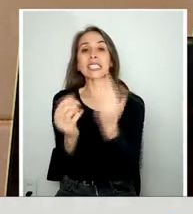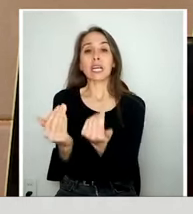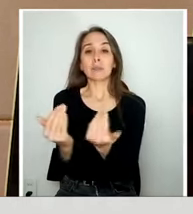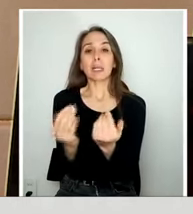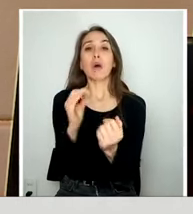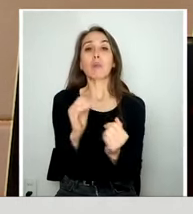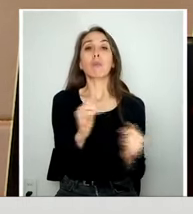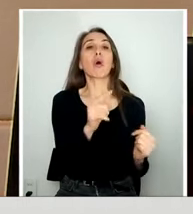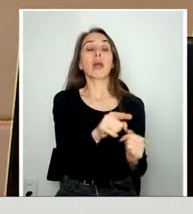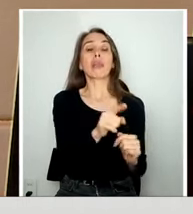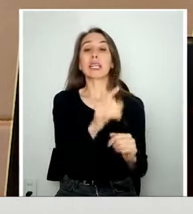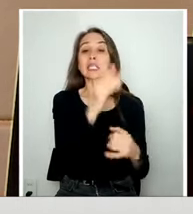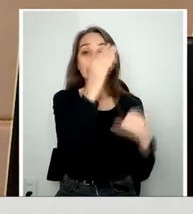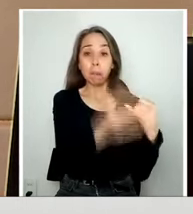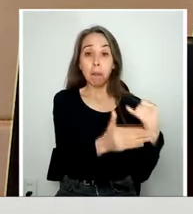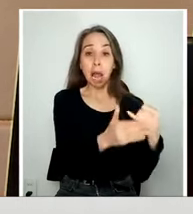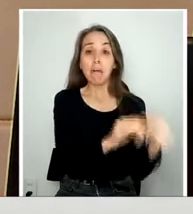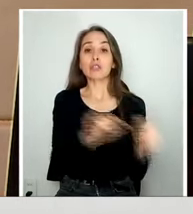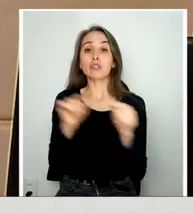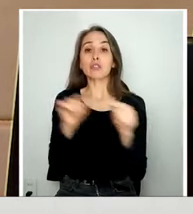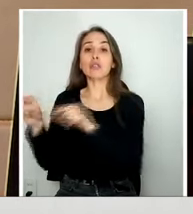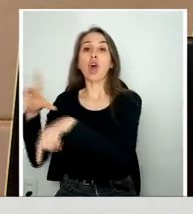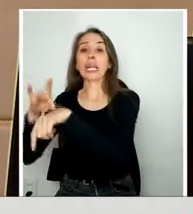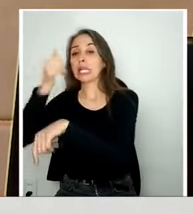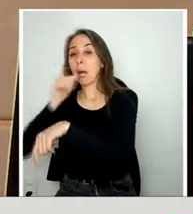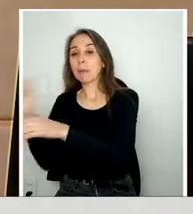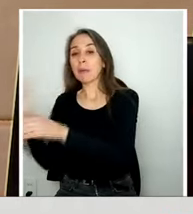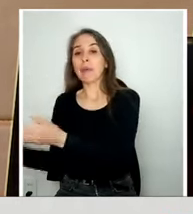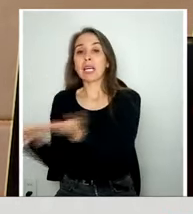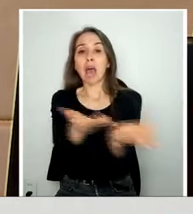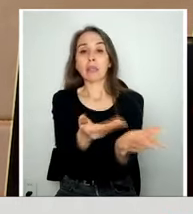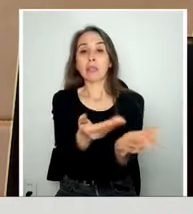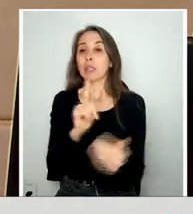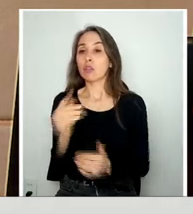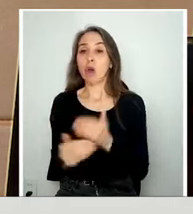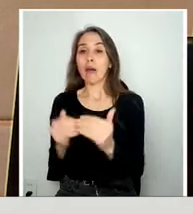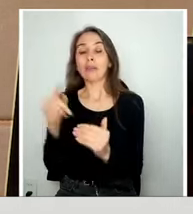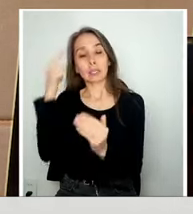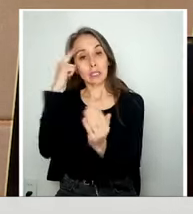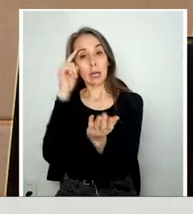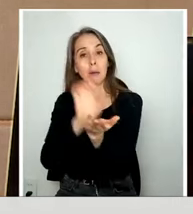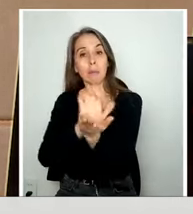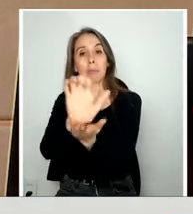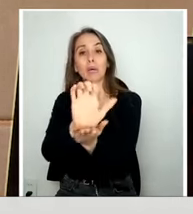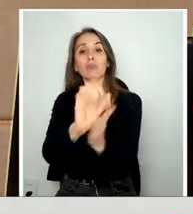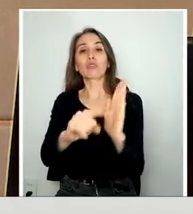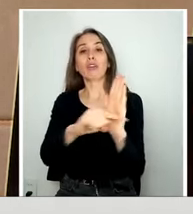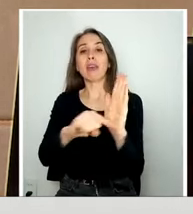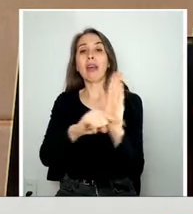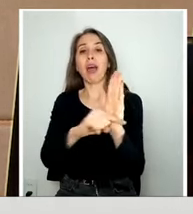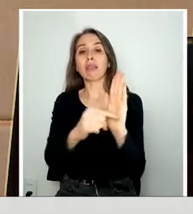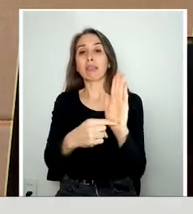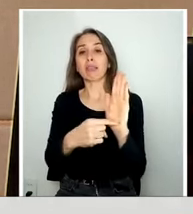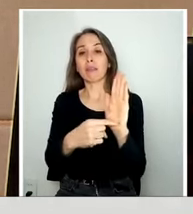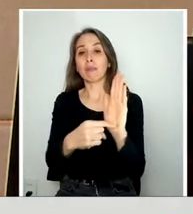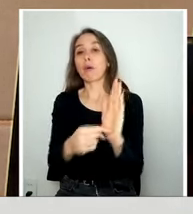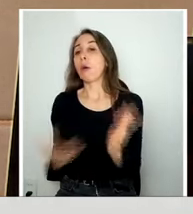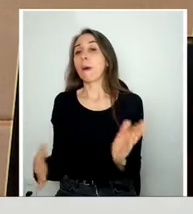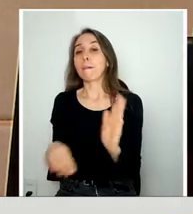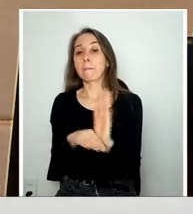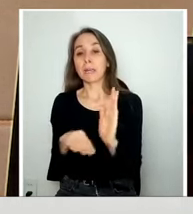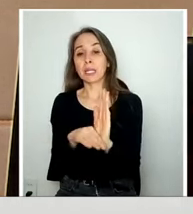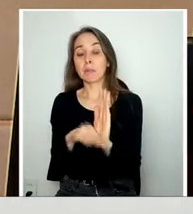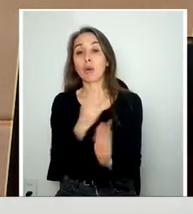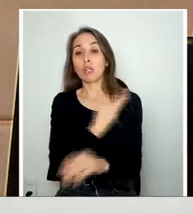si era necesario si no se va a avanzar porque hay un tipo de prejuicio negativo respecto de eso Bueno al menos que tenga claro el gobierno